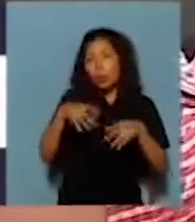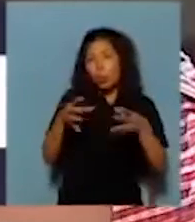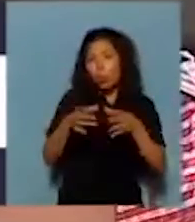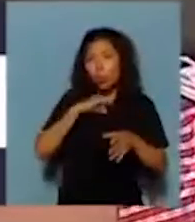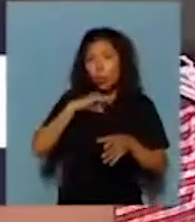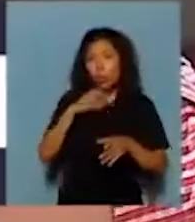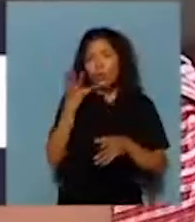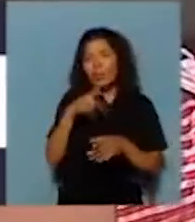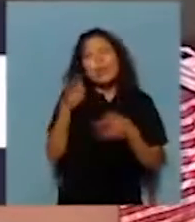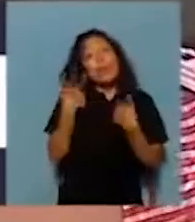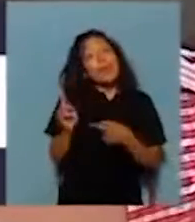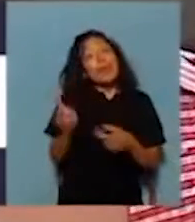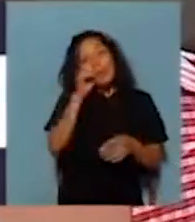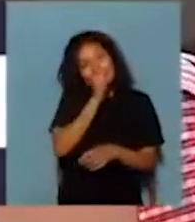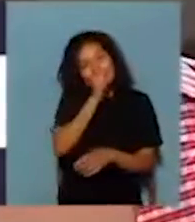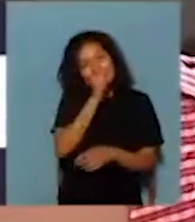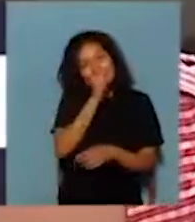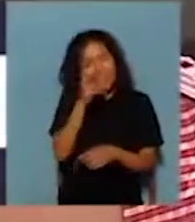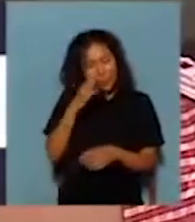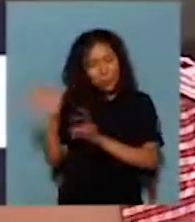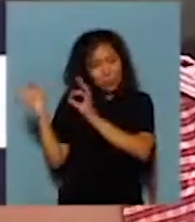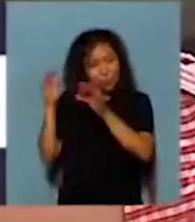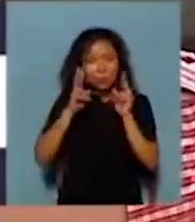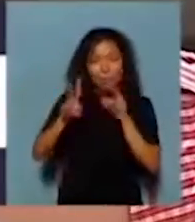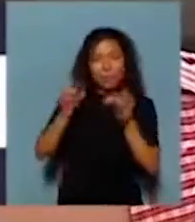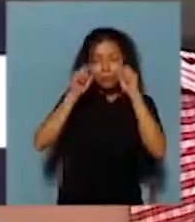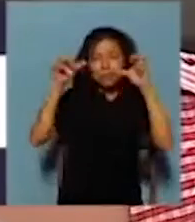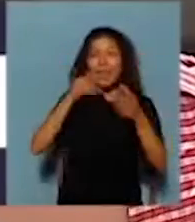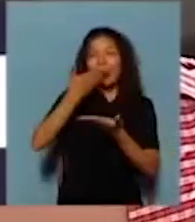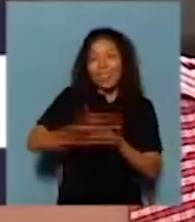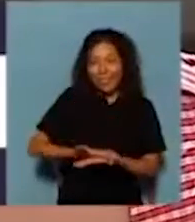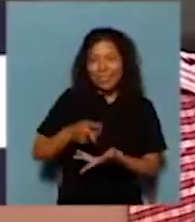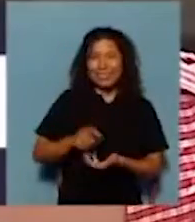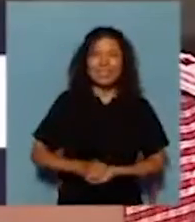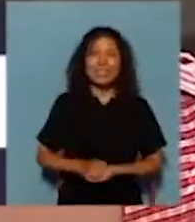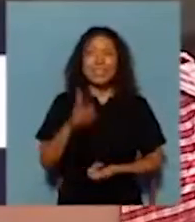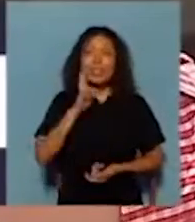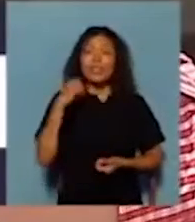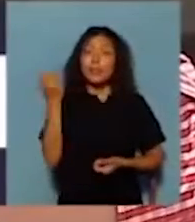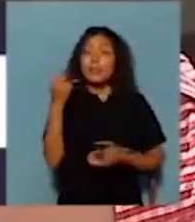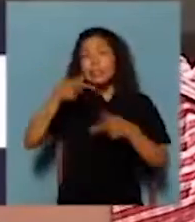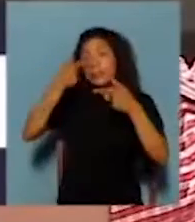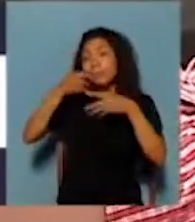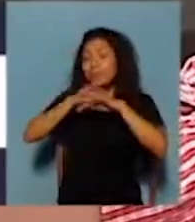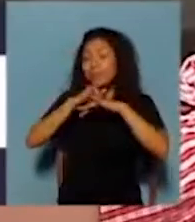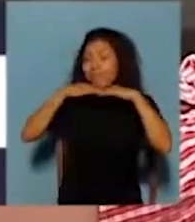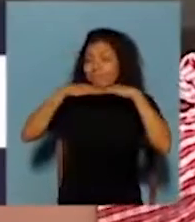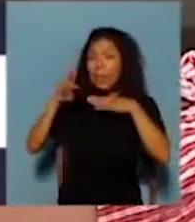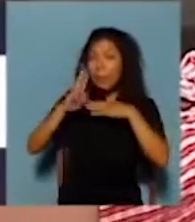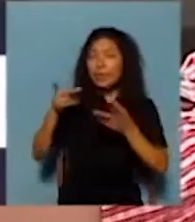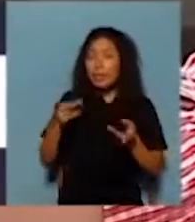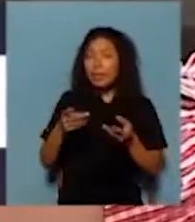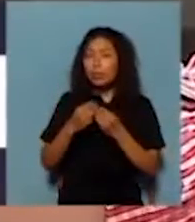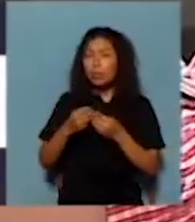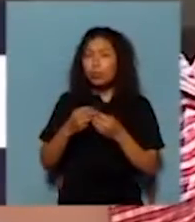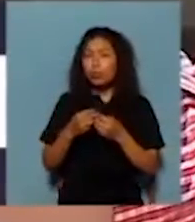bueno, lo dejemos para que lo descubran cuando vengan a la Expo. Seguramente va a ser interesante porque también vamos a tener